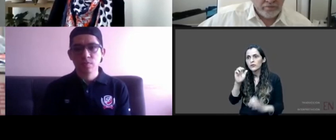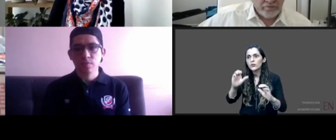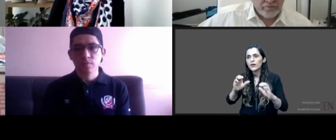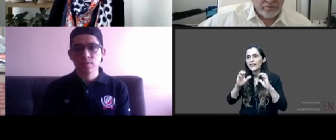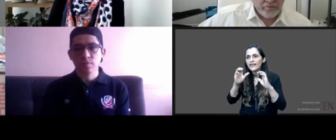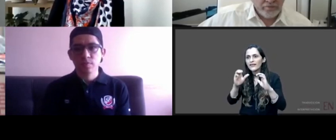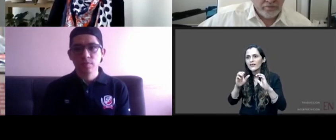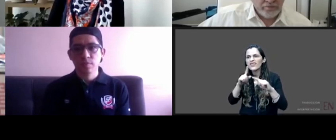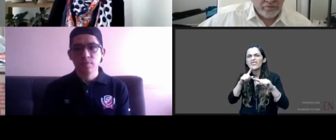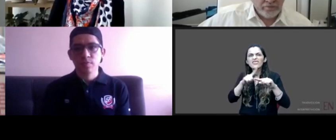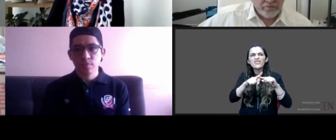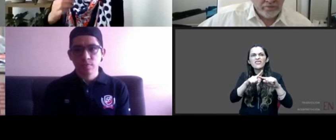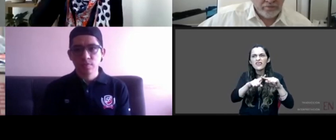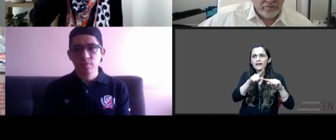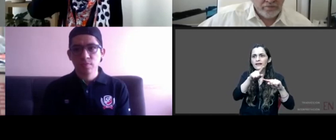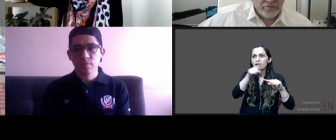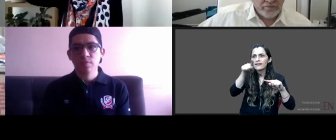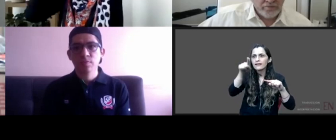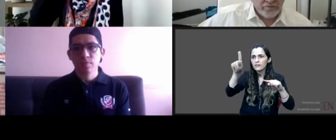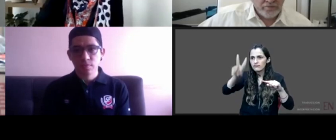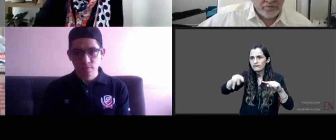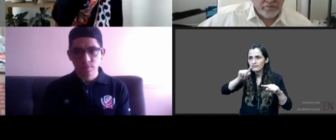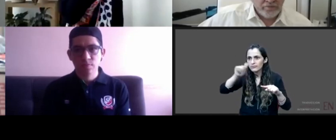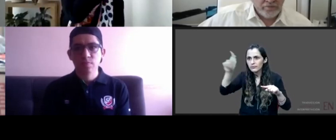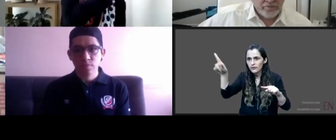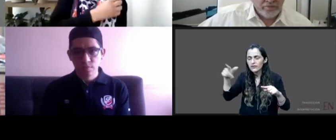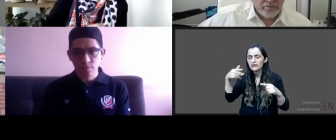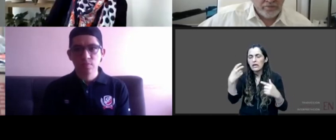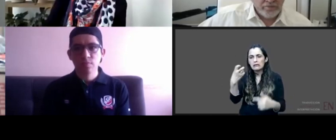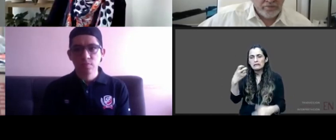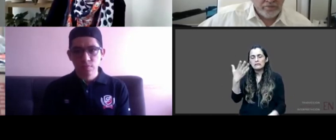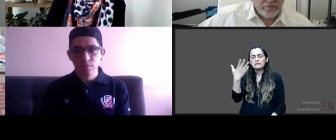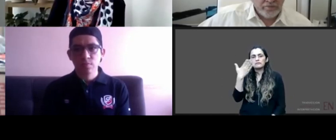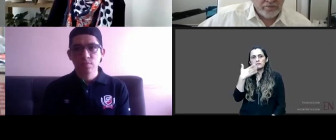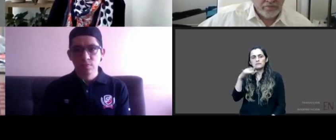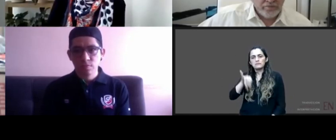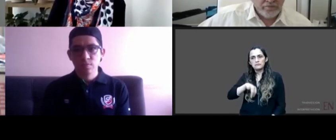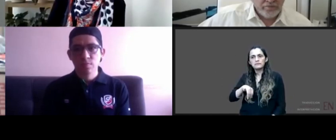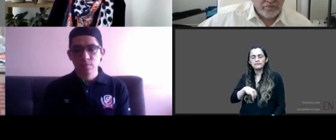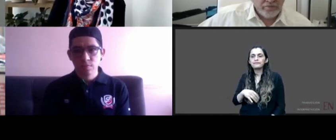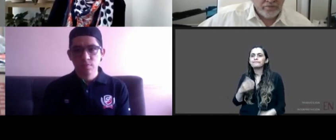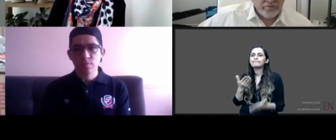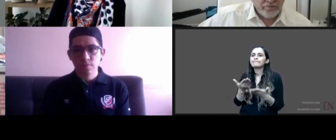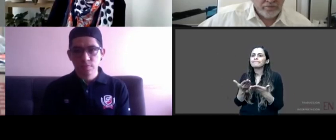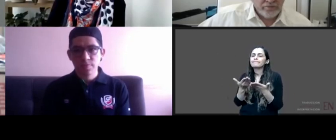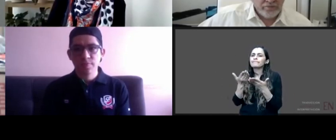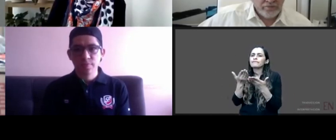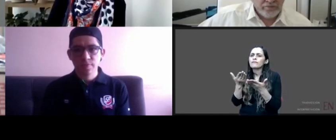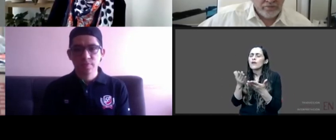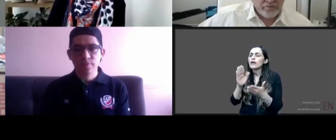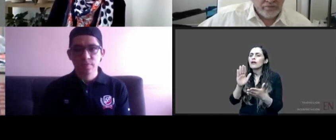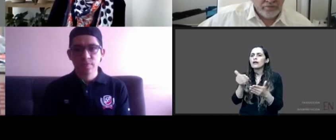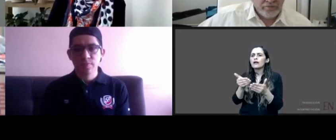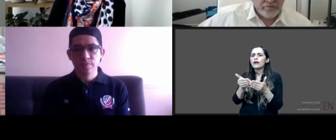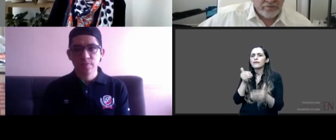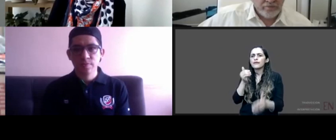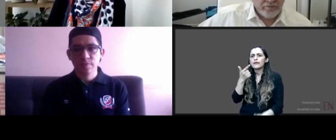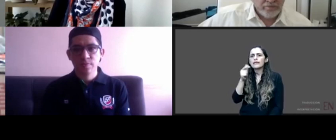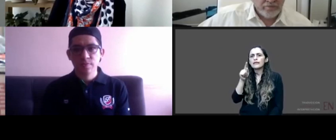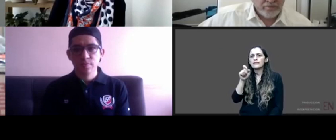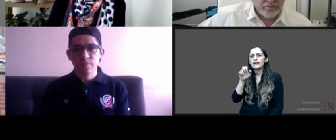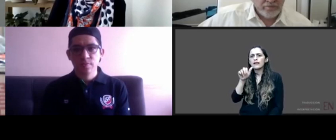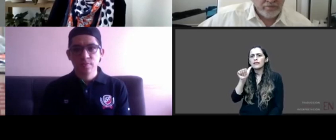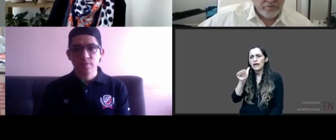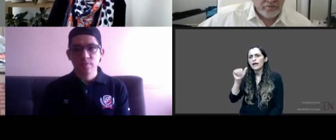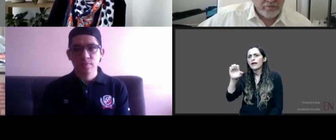y respetar la profesionalización del tema. Antes de escuchar a Gilberta y a Eric, les